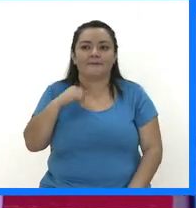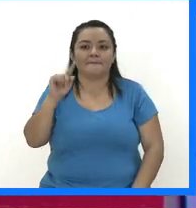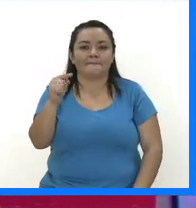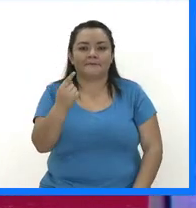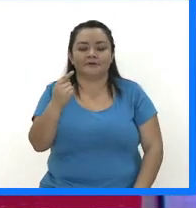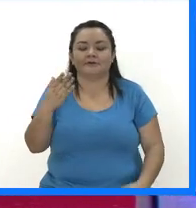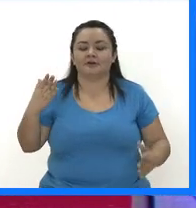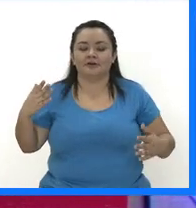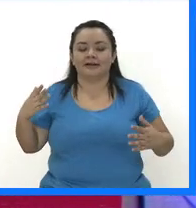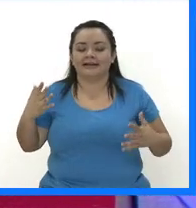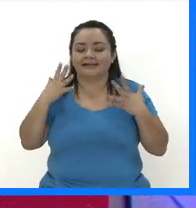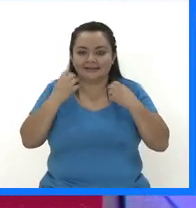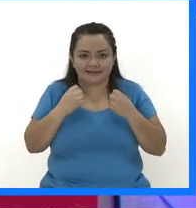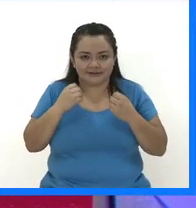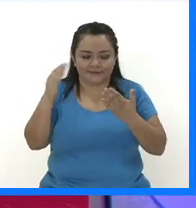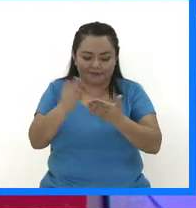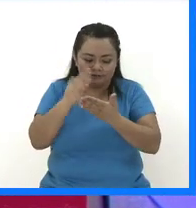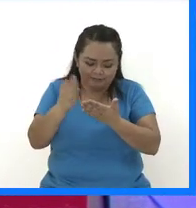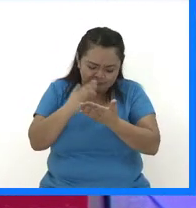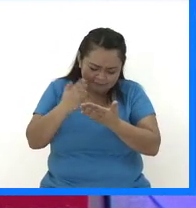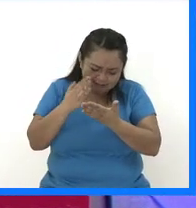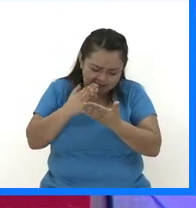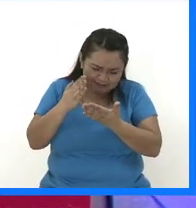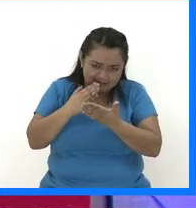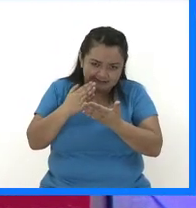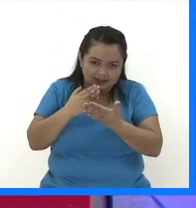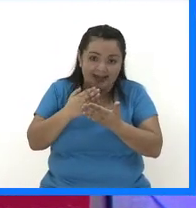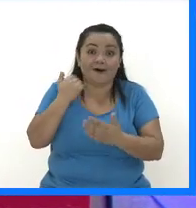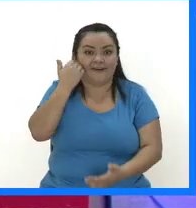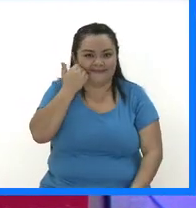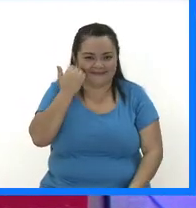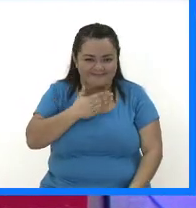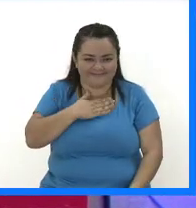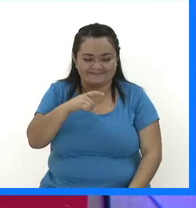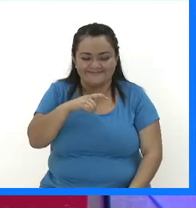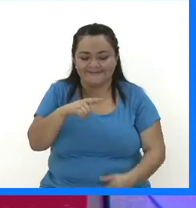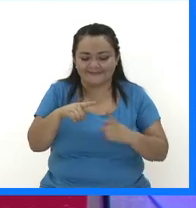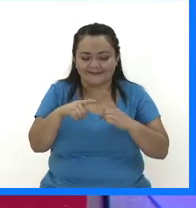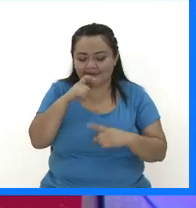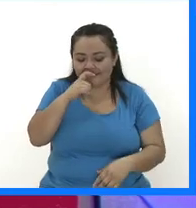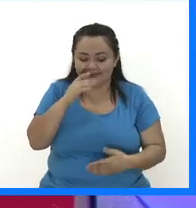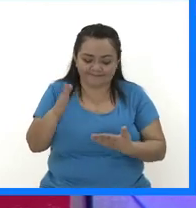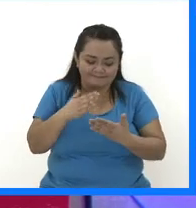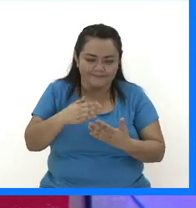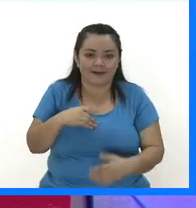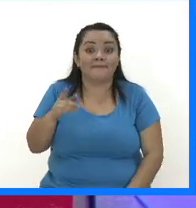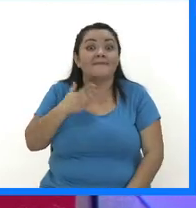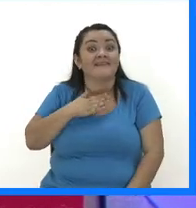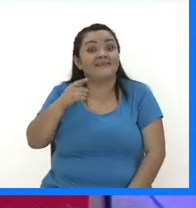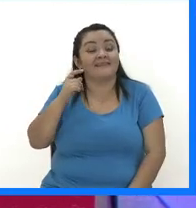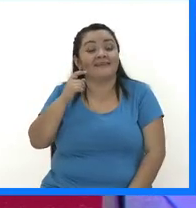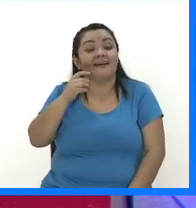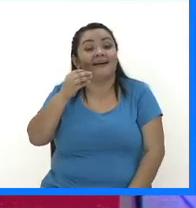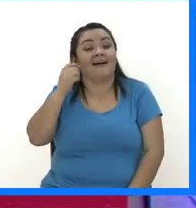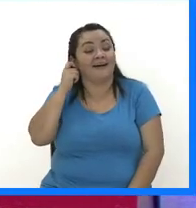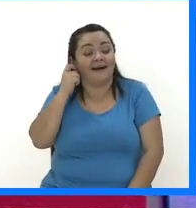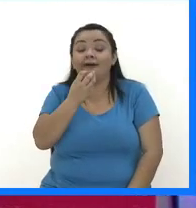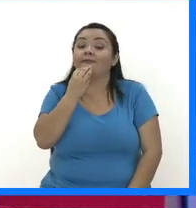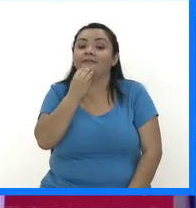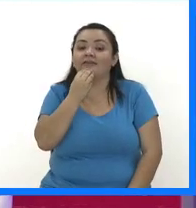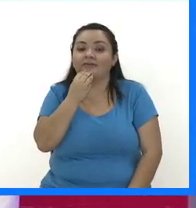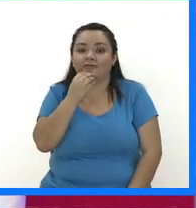cortó las alas cuando él quiso estudiar fue su propio papá o sea mi abuelo el abuelo tenía una característica que muchos de nosotros tenemos es que era